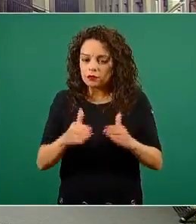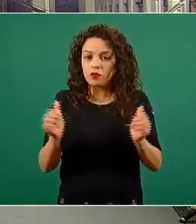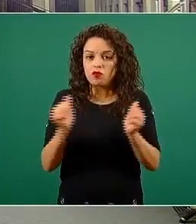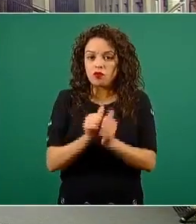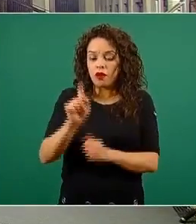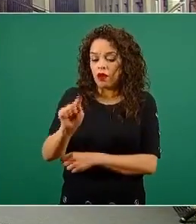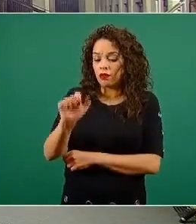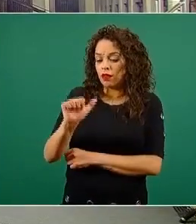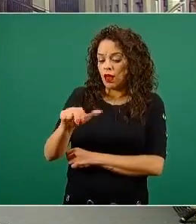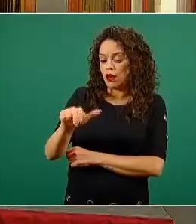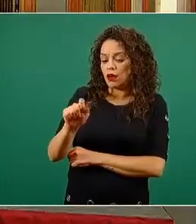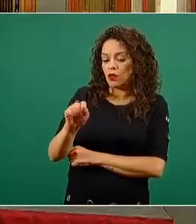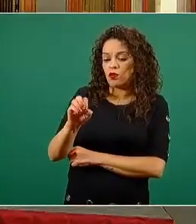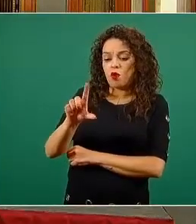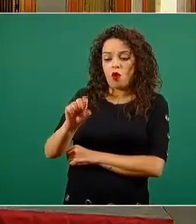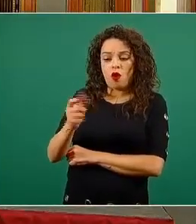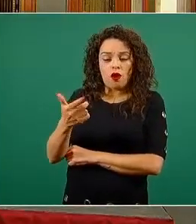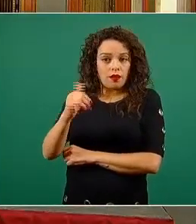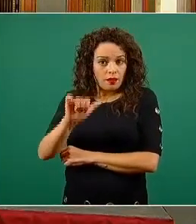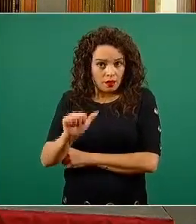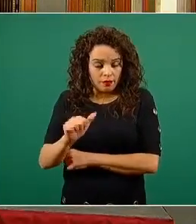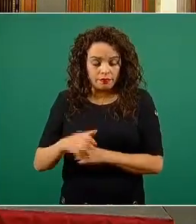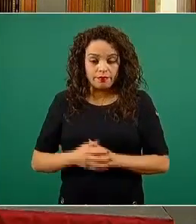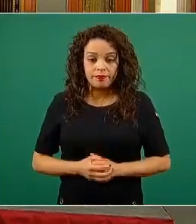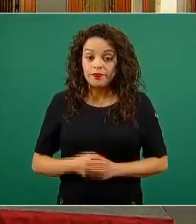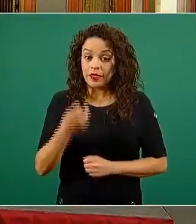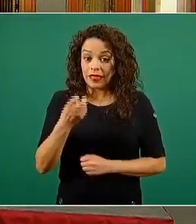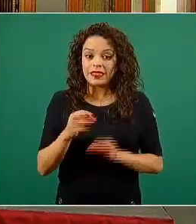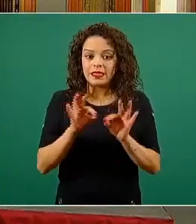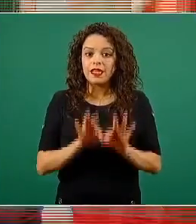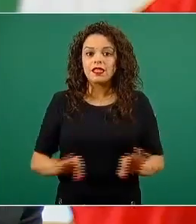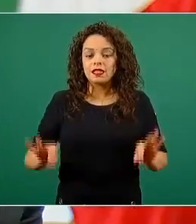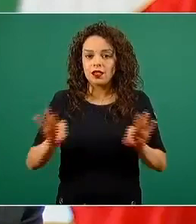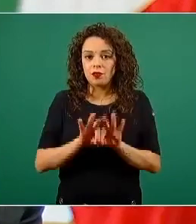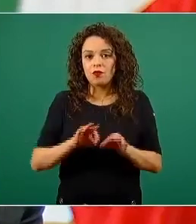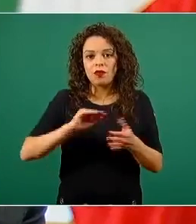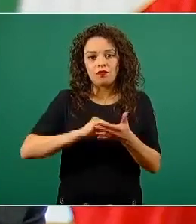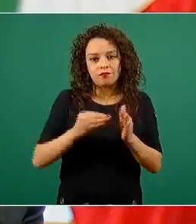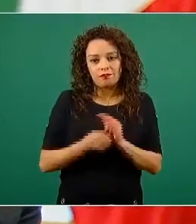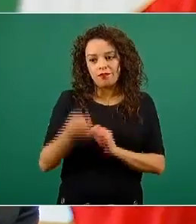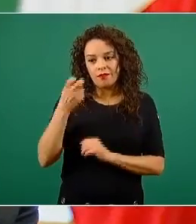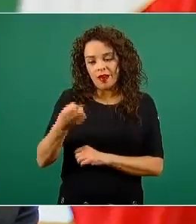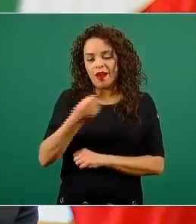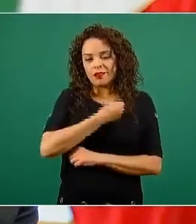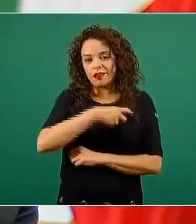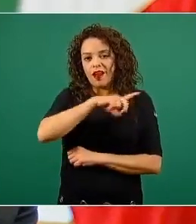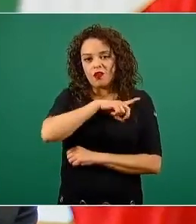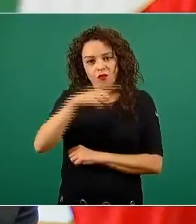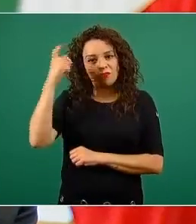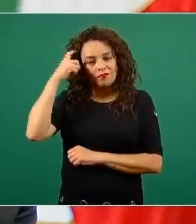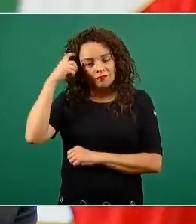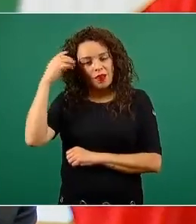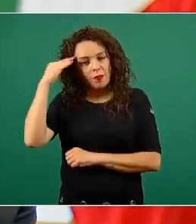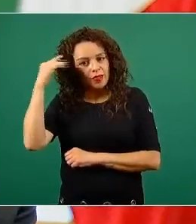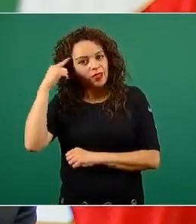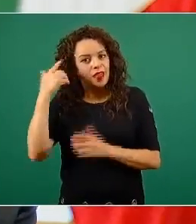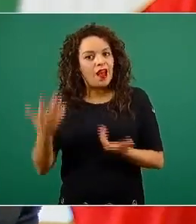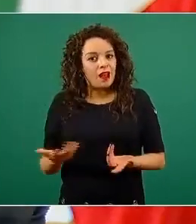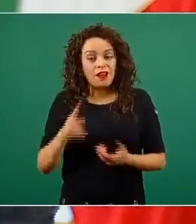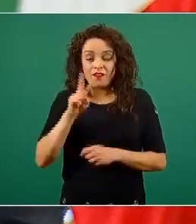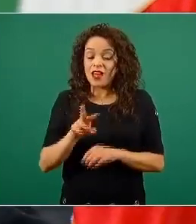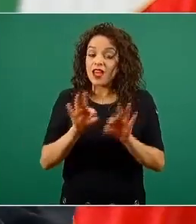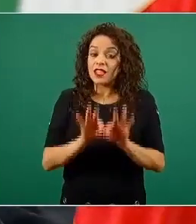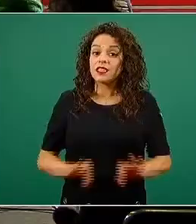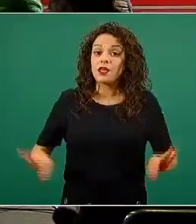tanatológicas entre ellos, y esto se toma en cuenta dentro de estas estrategias de la salud mental. Sí es importante tener